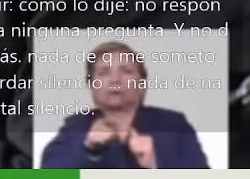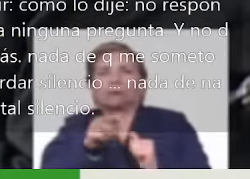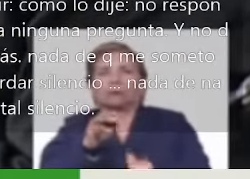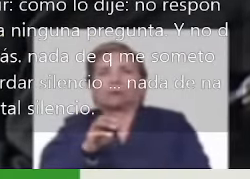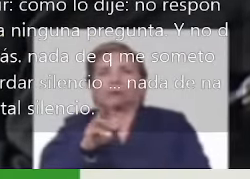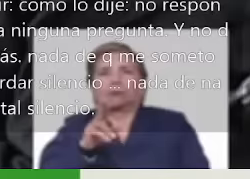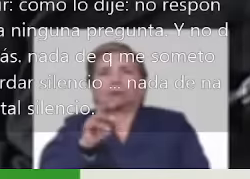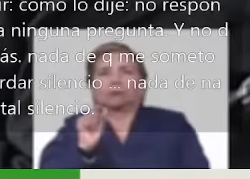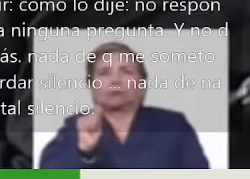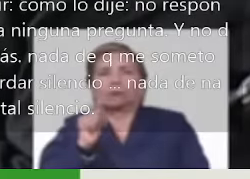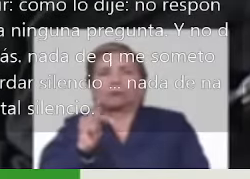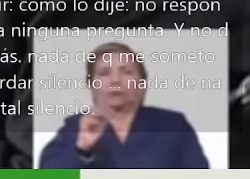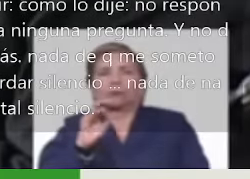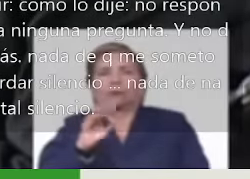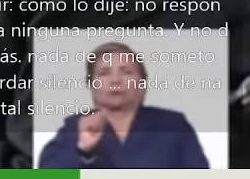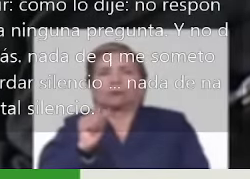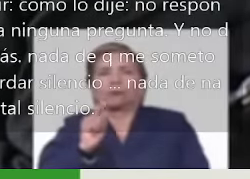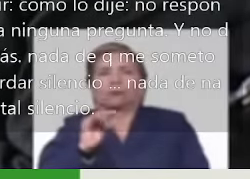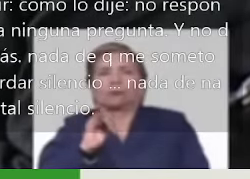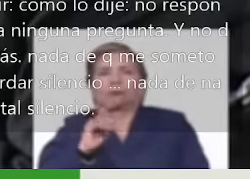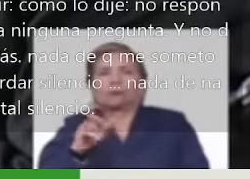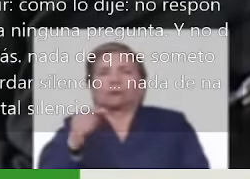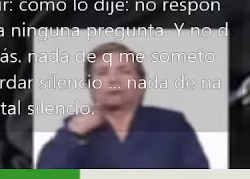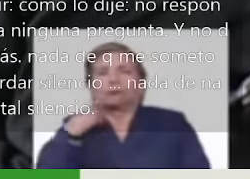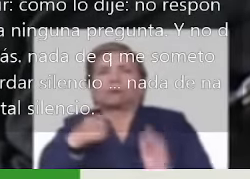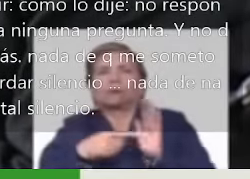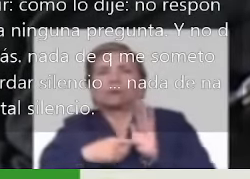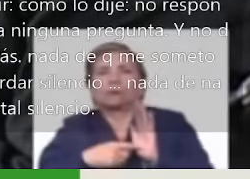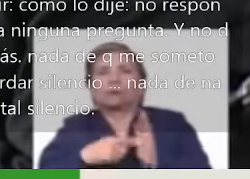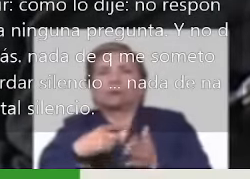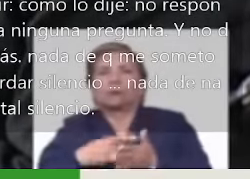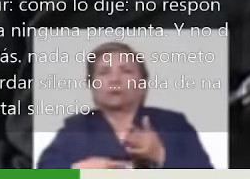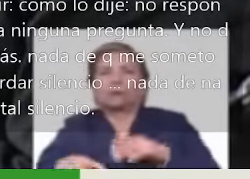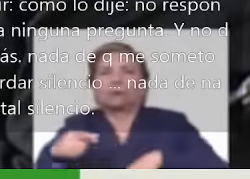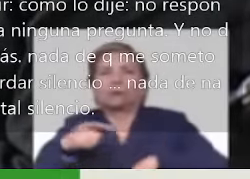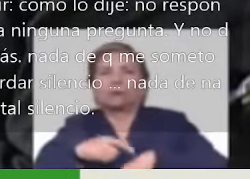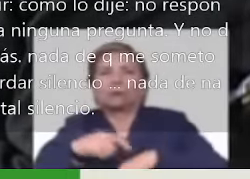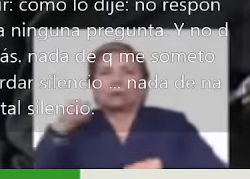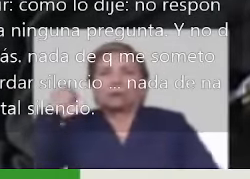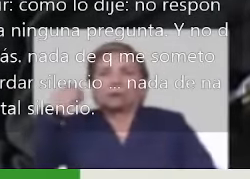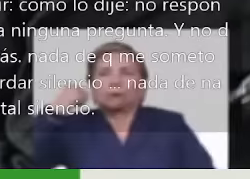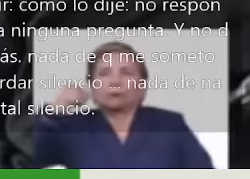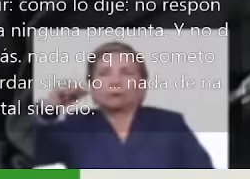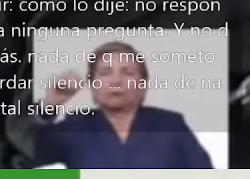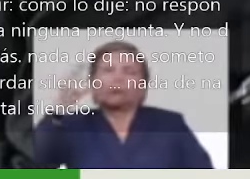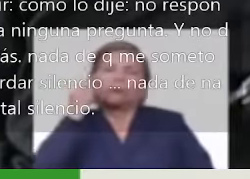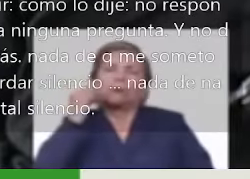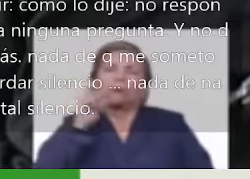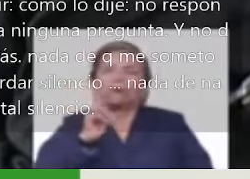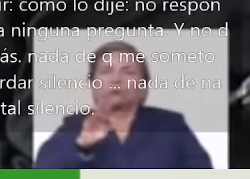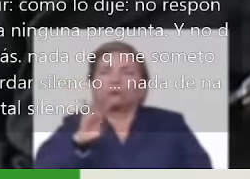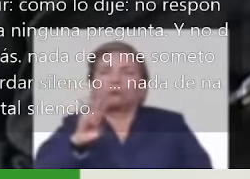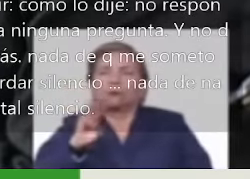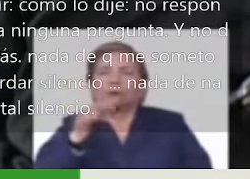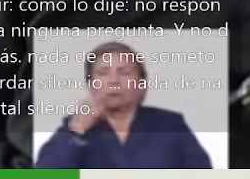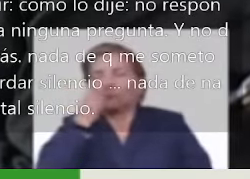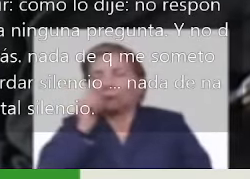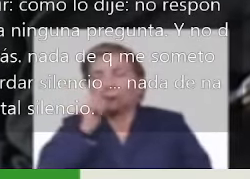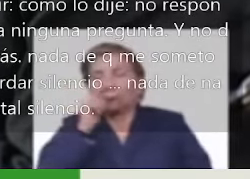Fray Vázquez Castillo. Sobre lo indicado, dado el tiempo entre su viaje a Chiclayo el 24 de junio